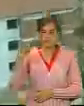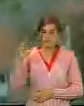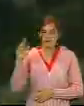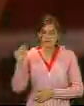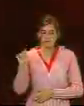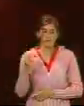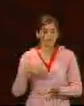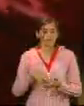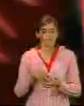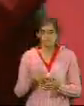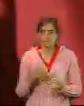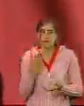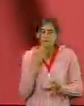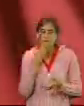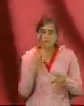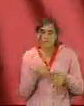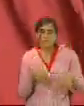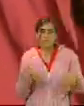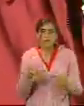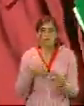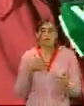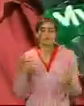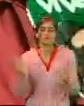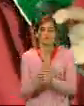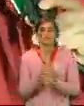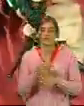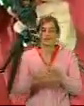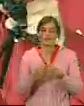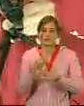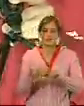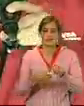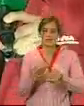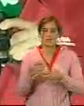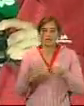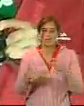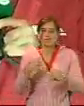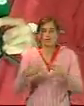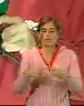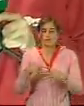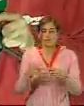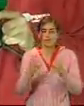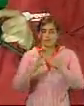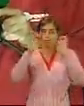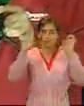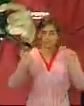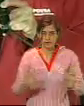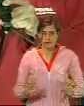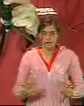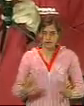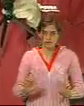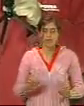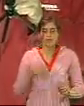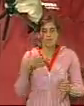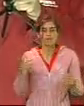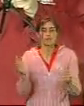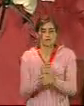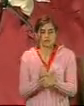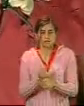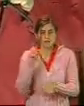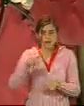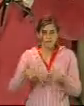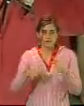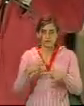trata de que de esta planta logramos masificar la producción de estas estructuras y logremos tener